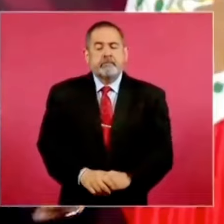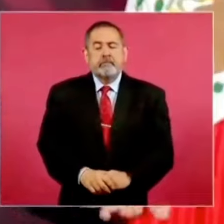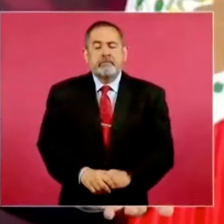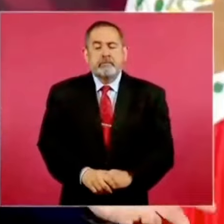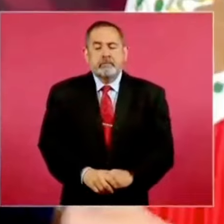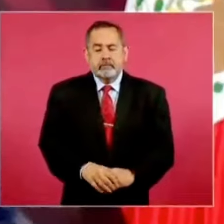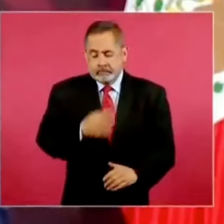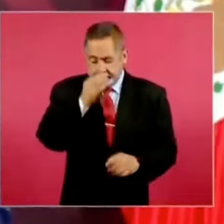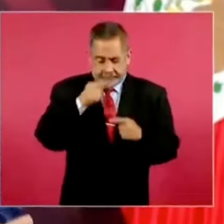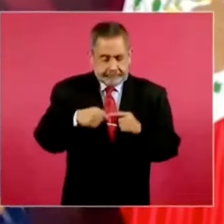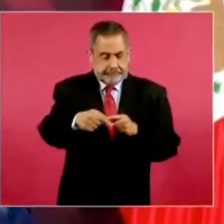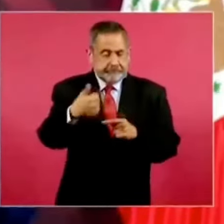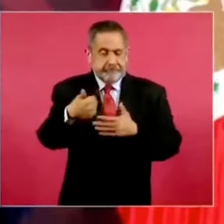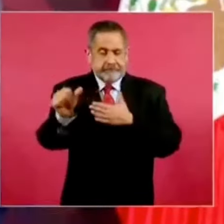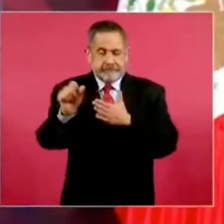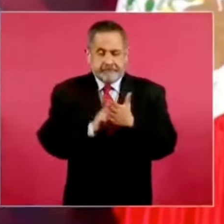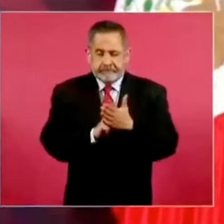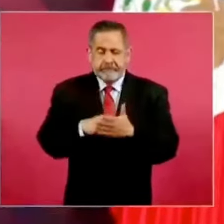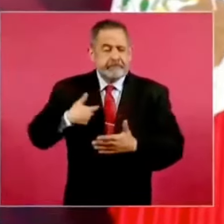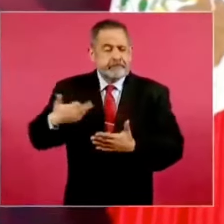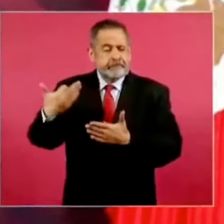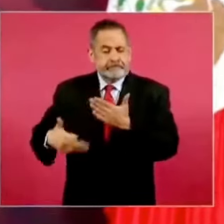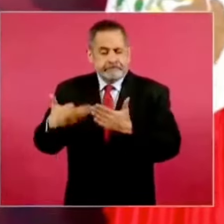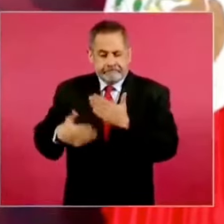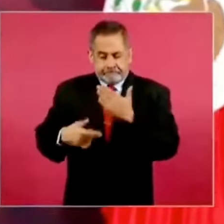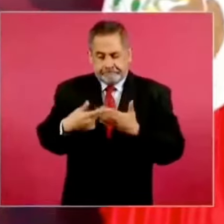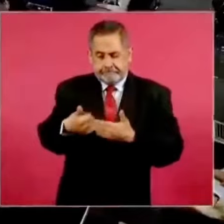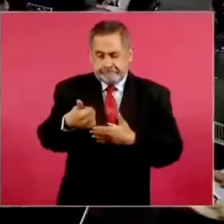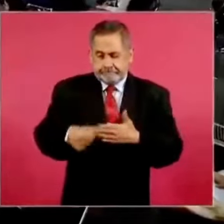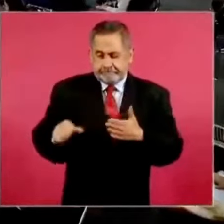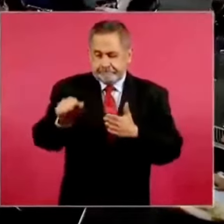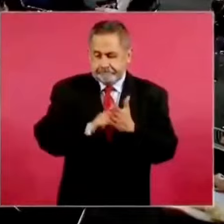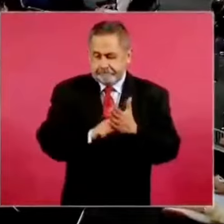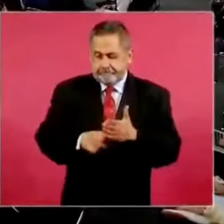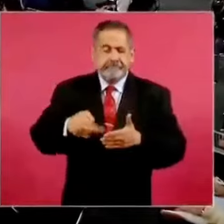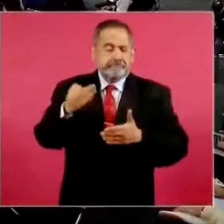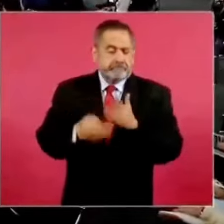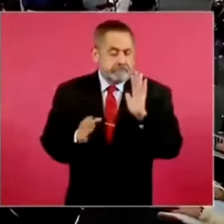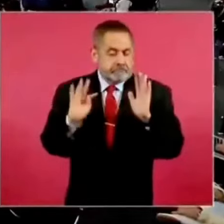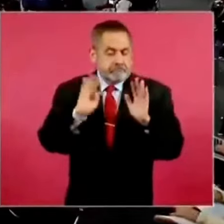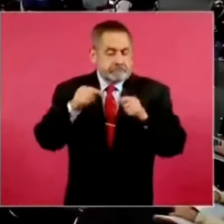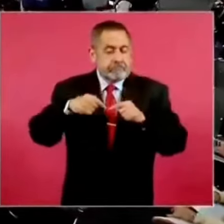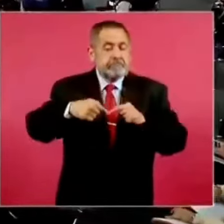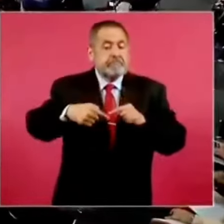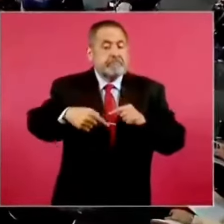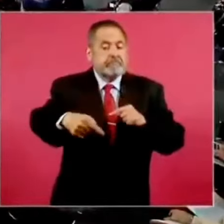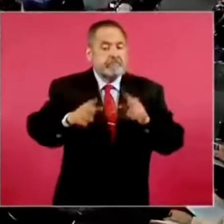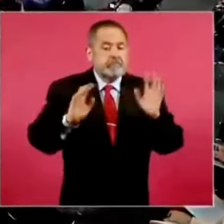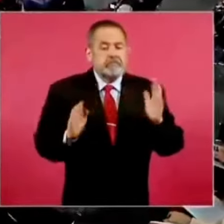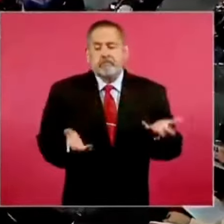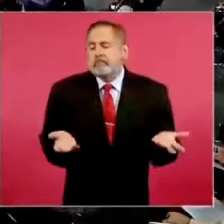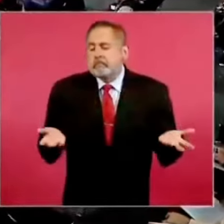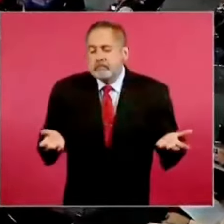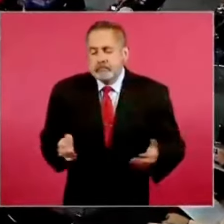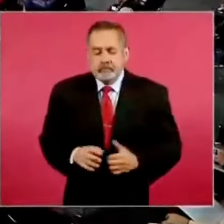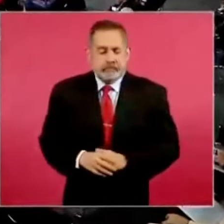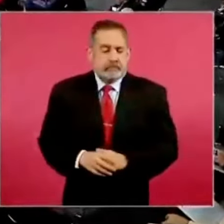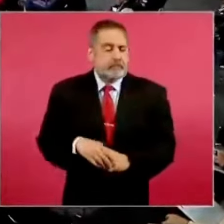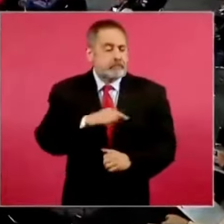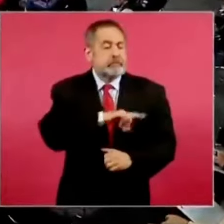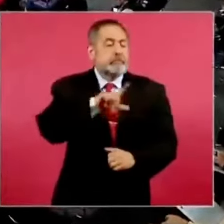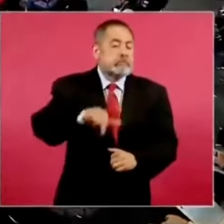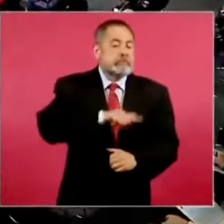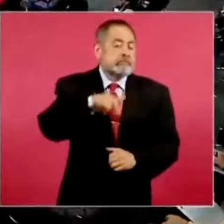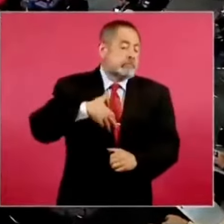en estos 6 meses que me faltan, que podría ser, porque ni modo que van a